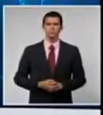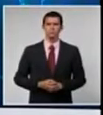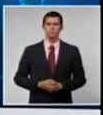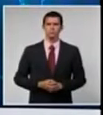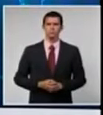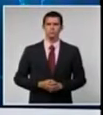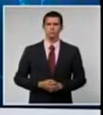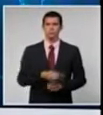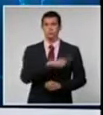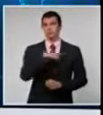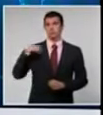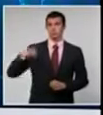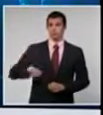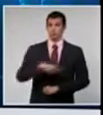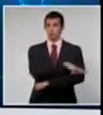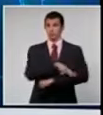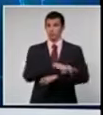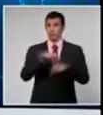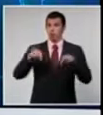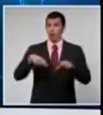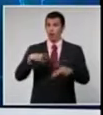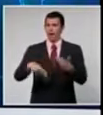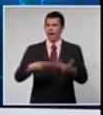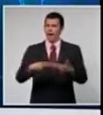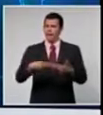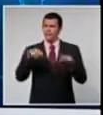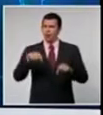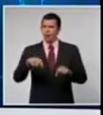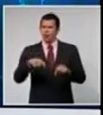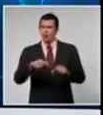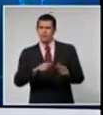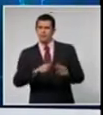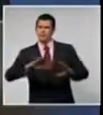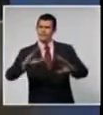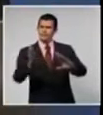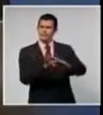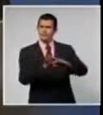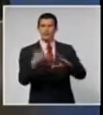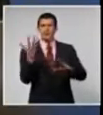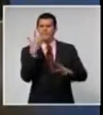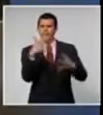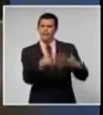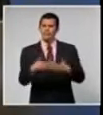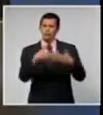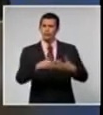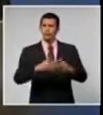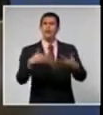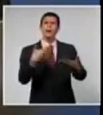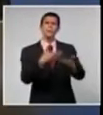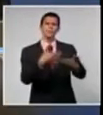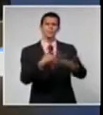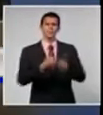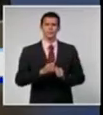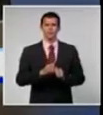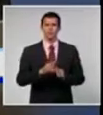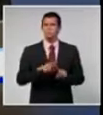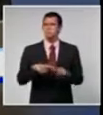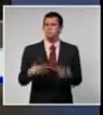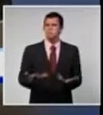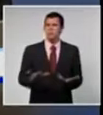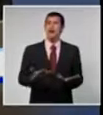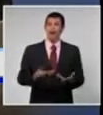empresa estadounidense por su implicación en la venta de armas a Taiwán, según reporta Prensa Latina. El portavoz del Ministerio de Relaciones